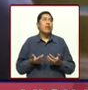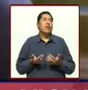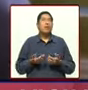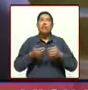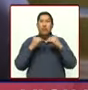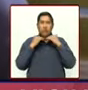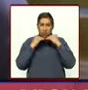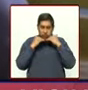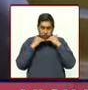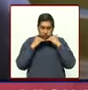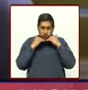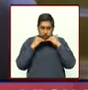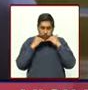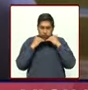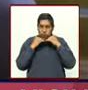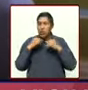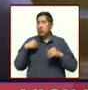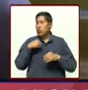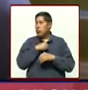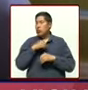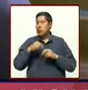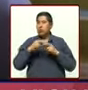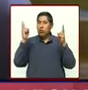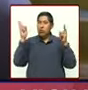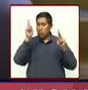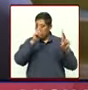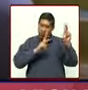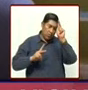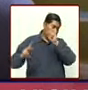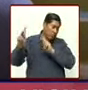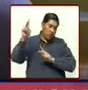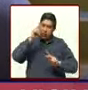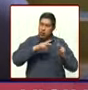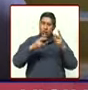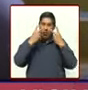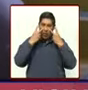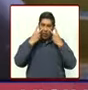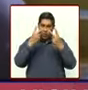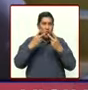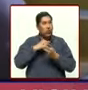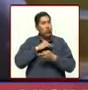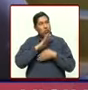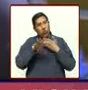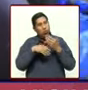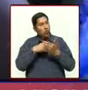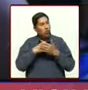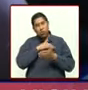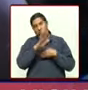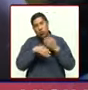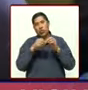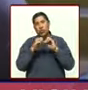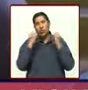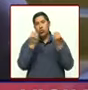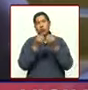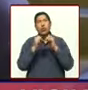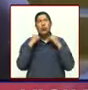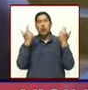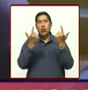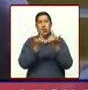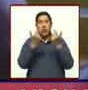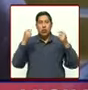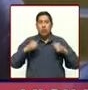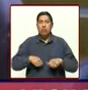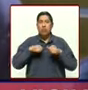en vigilia, estamos muy preocupadas, como ustedes han visto, todas las organizaciones sociales